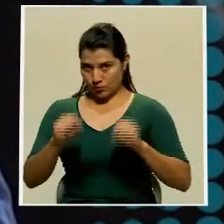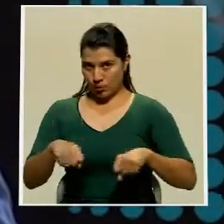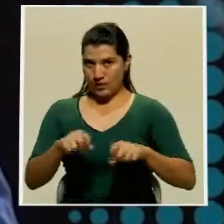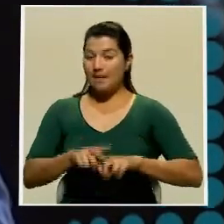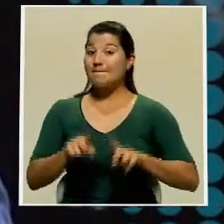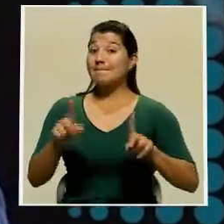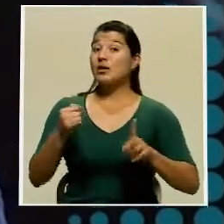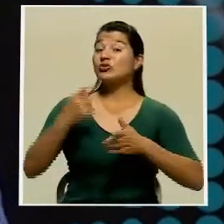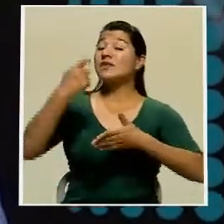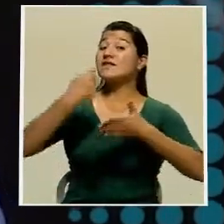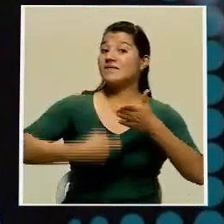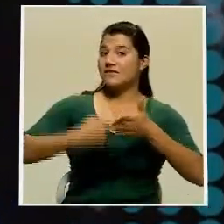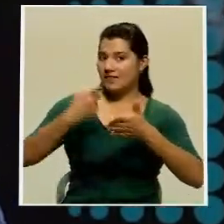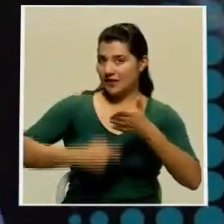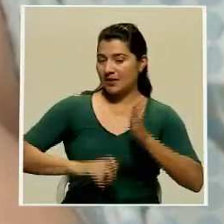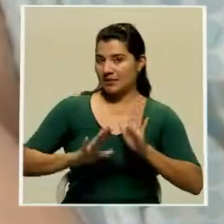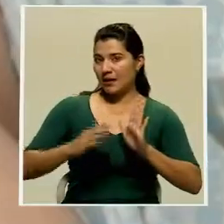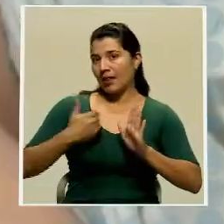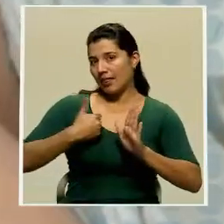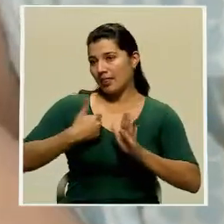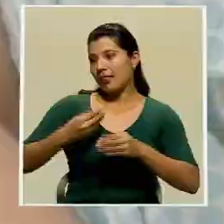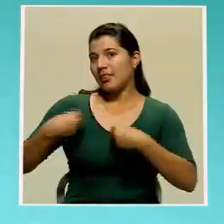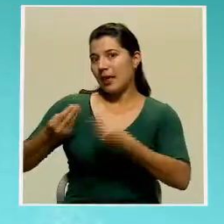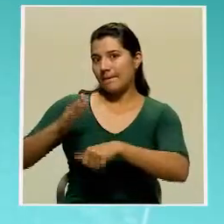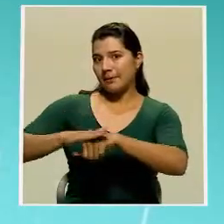cuando firmen un consentimiento informado.